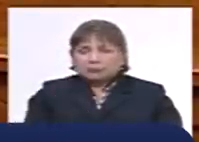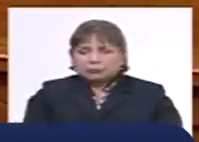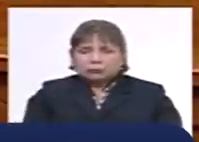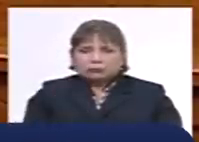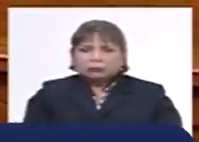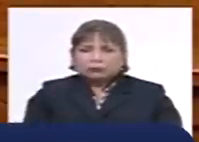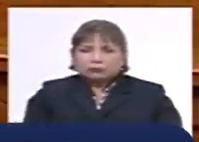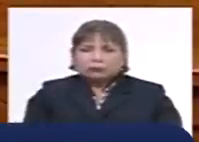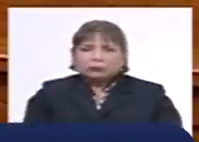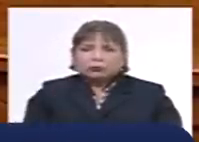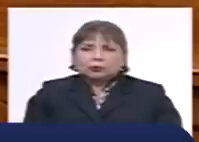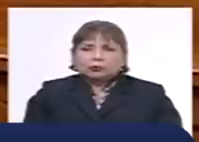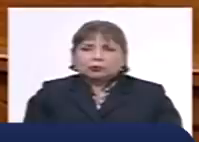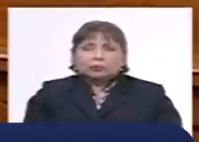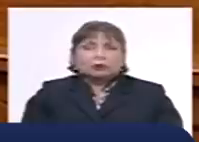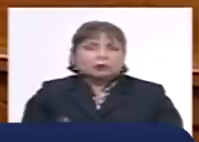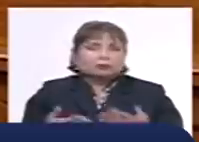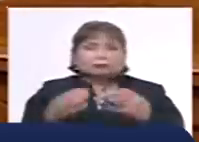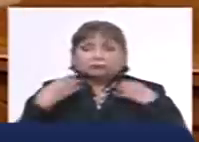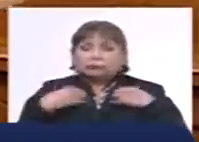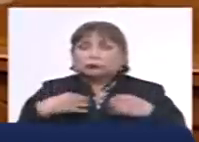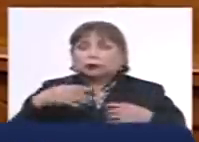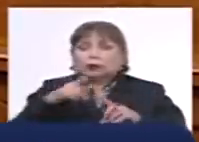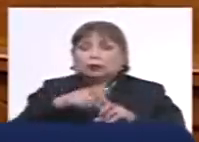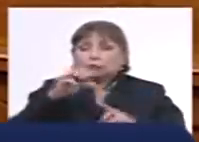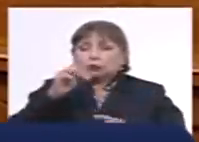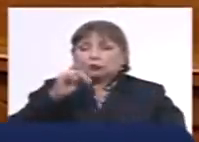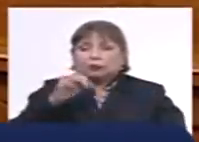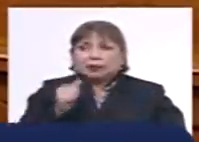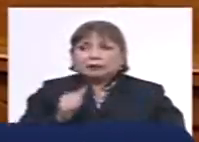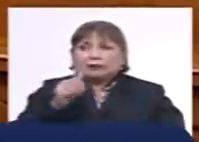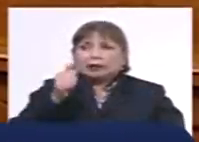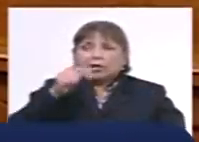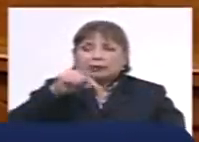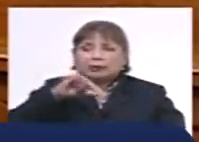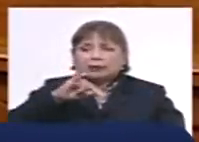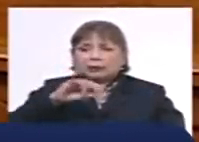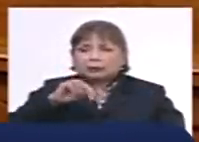Calcuta, o como Santo Tomás de Aquino, por ejemplo,